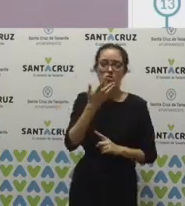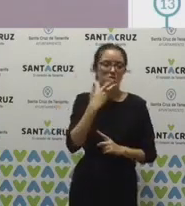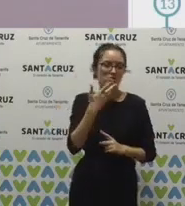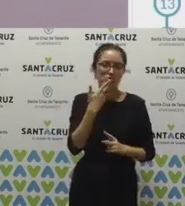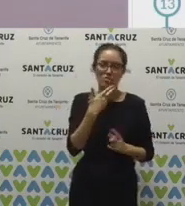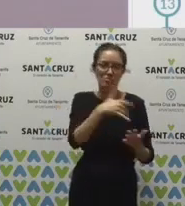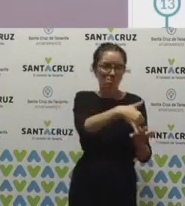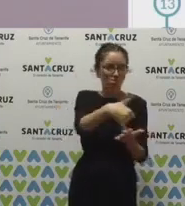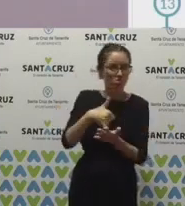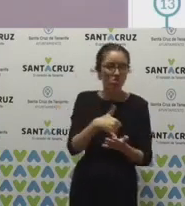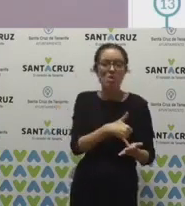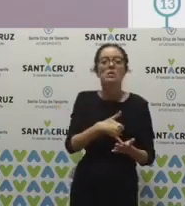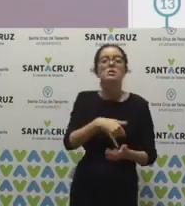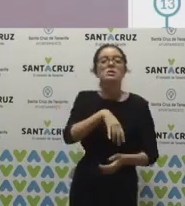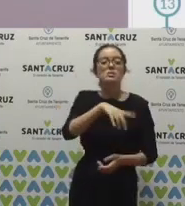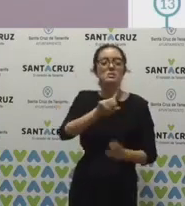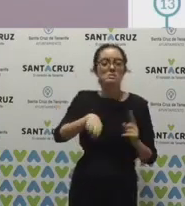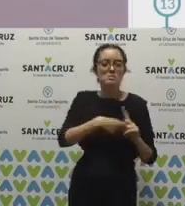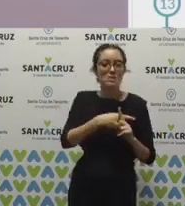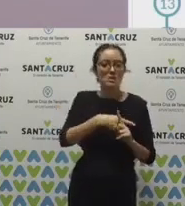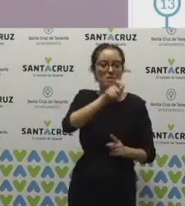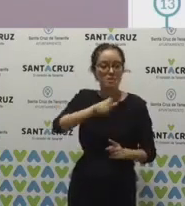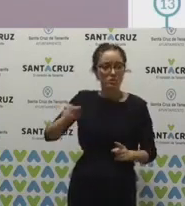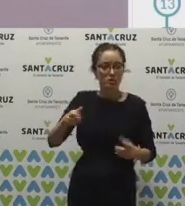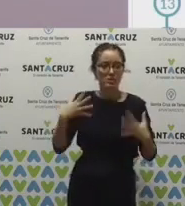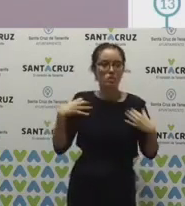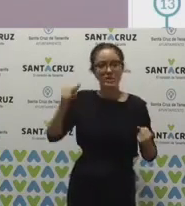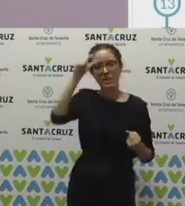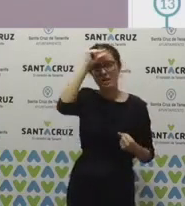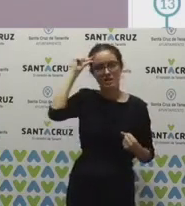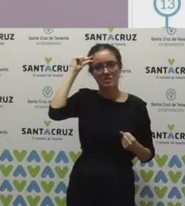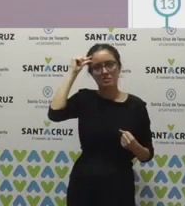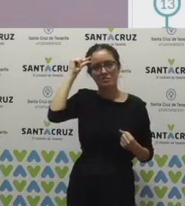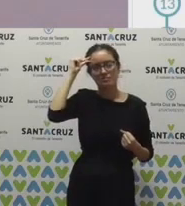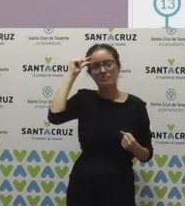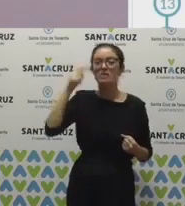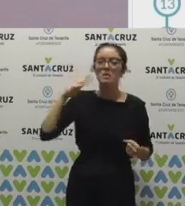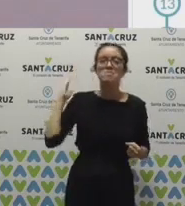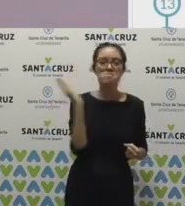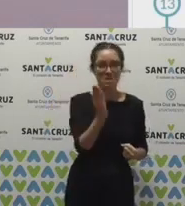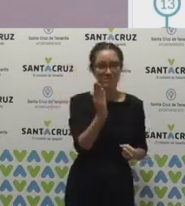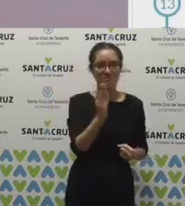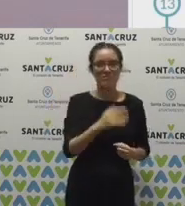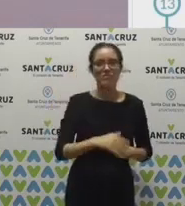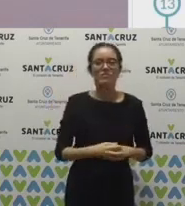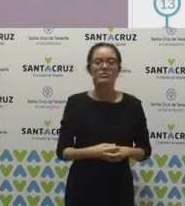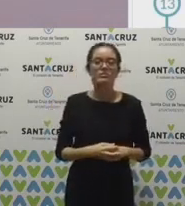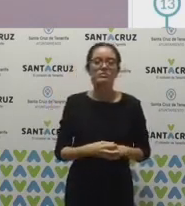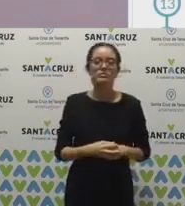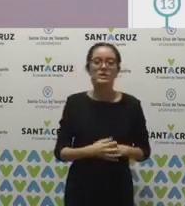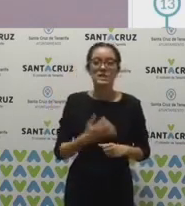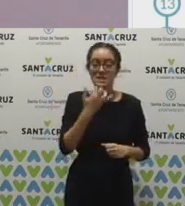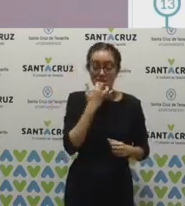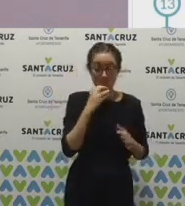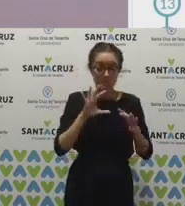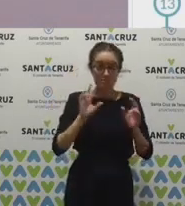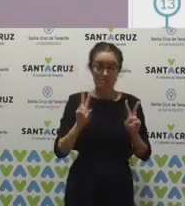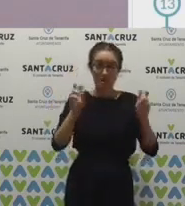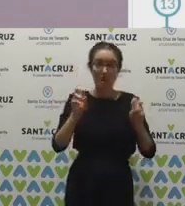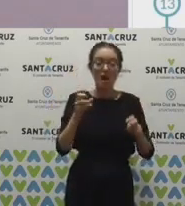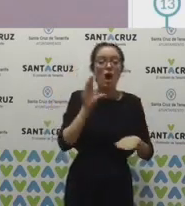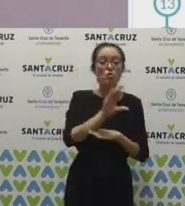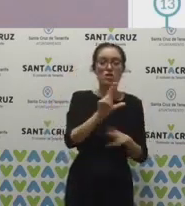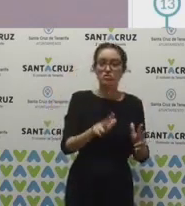repercusiones en la salud mental de nuestros vecinos y vecinas todo esfuerzo que se realice en forma de ayudas sociales resultarán